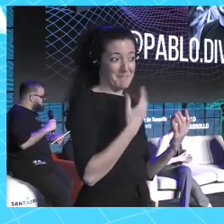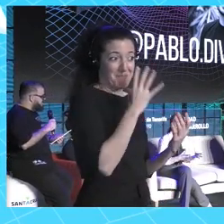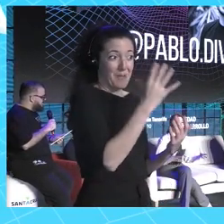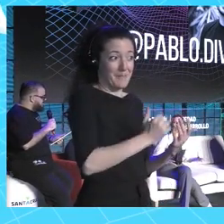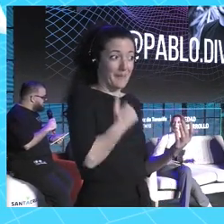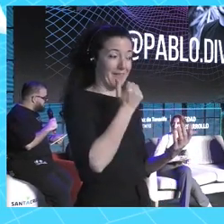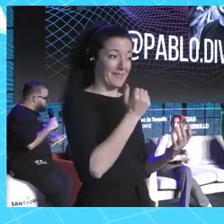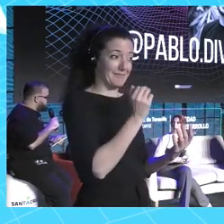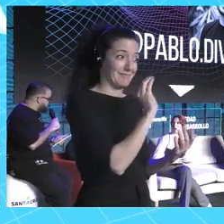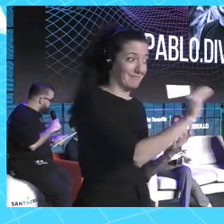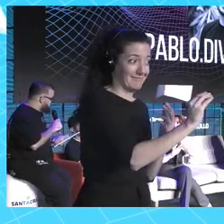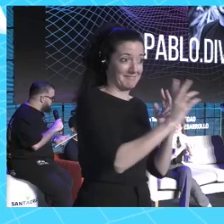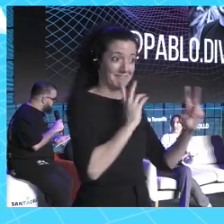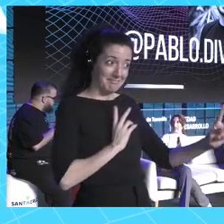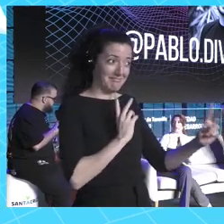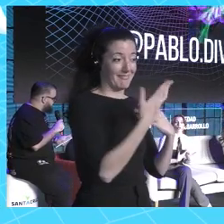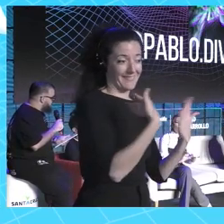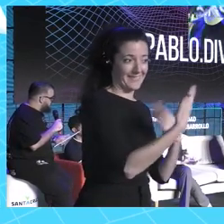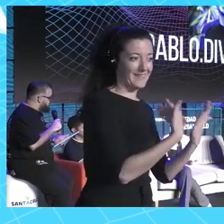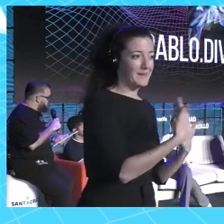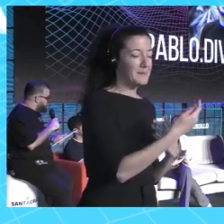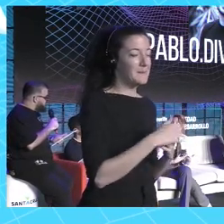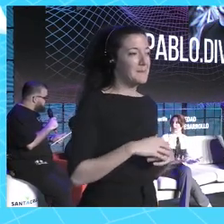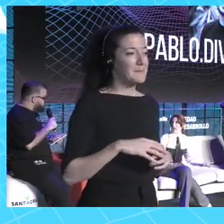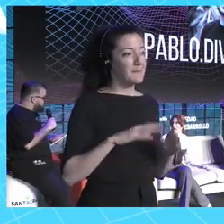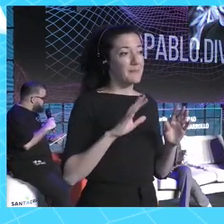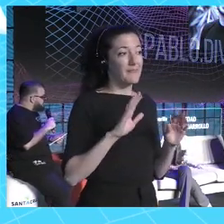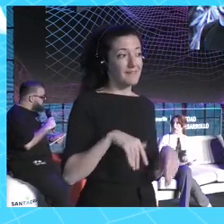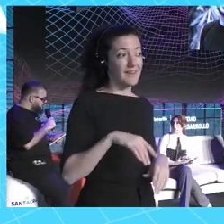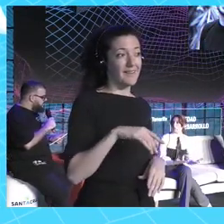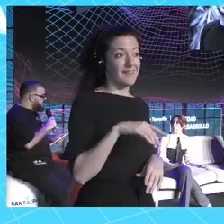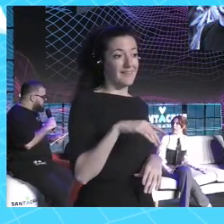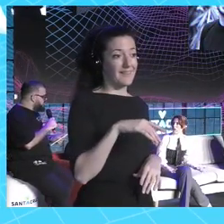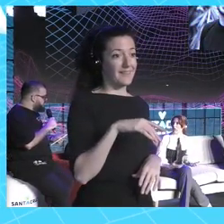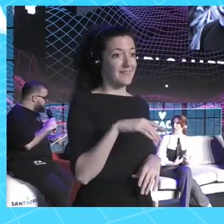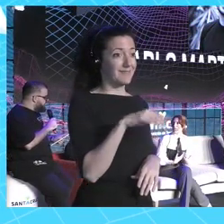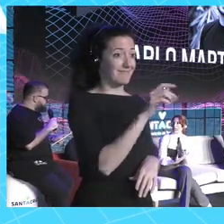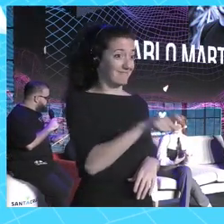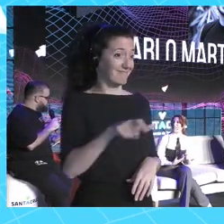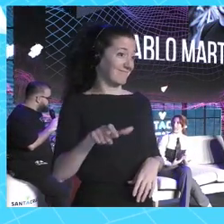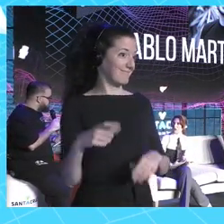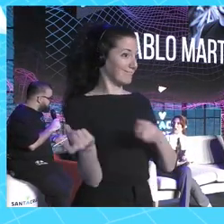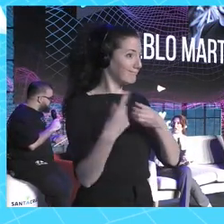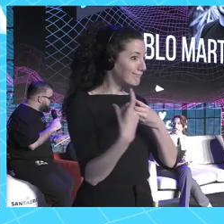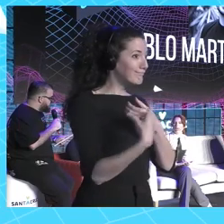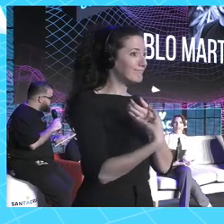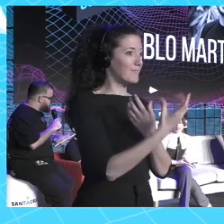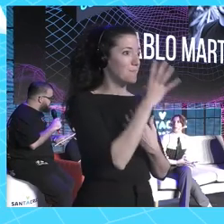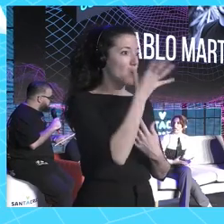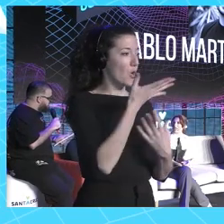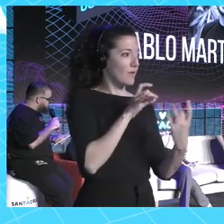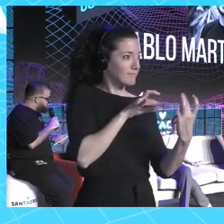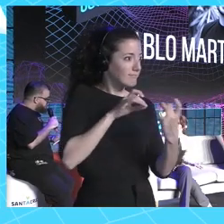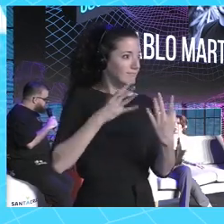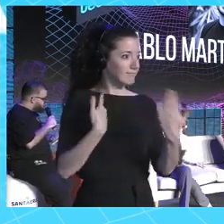esa comunidad que tú creas porque te aproximas a a tu a tu público y tienes esa interacción Hasta